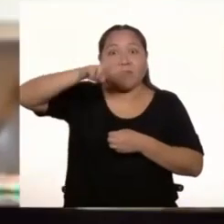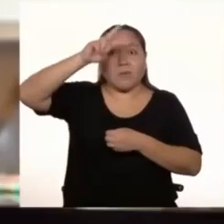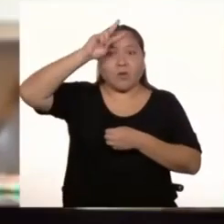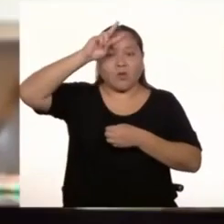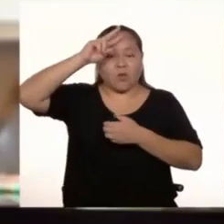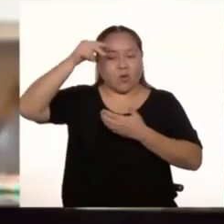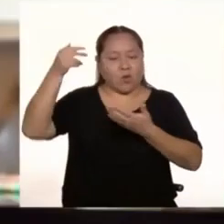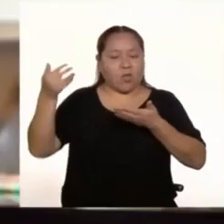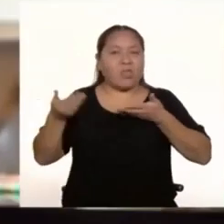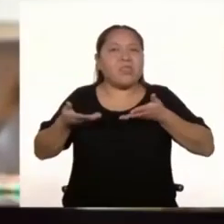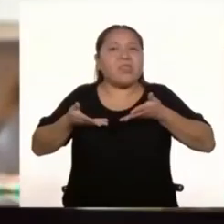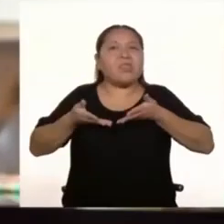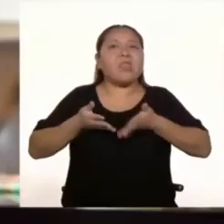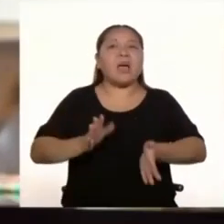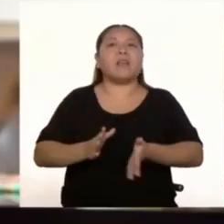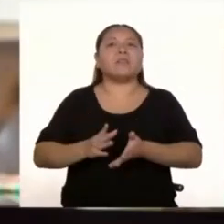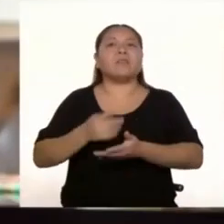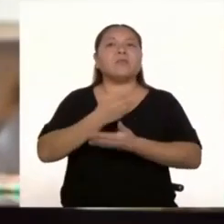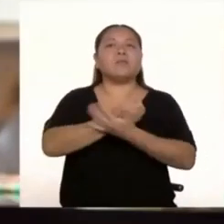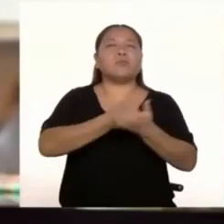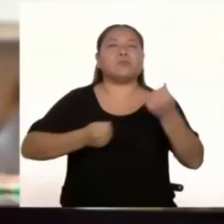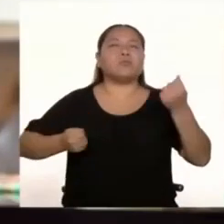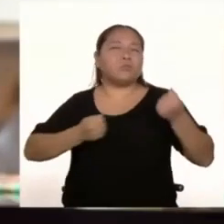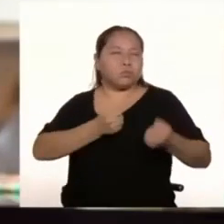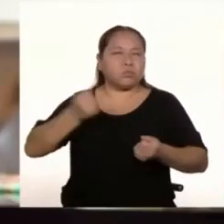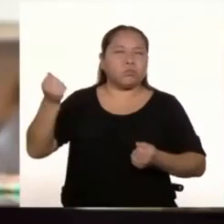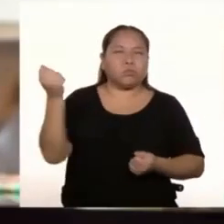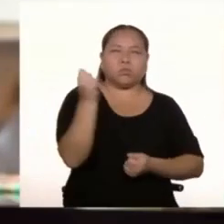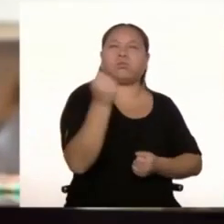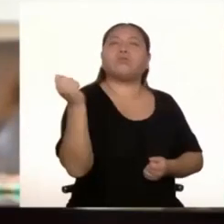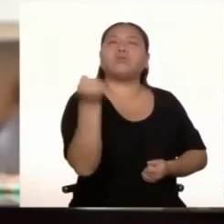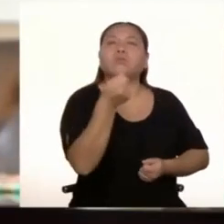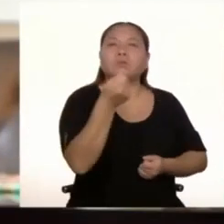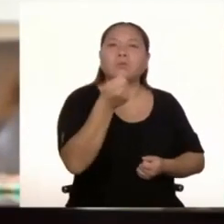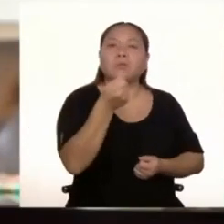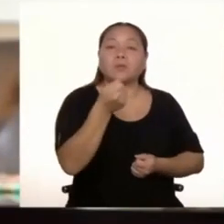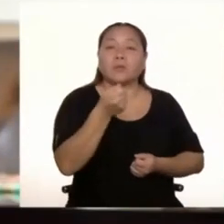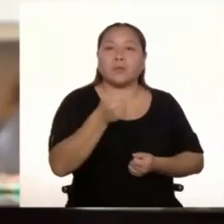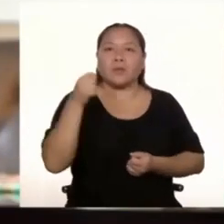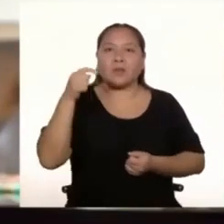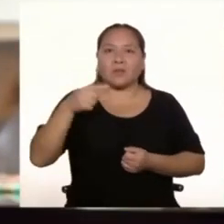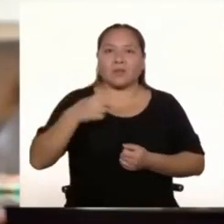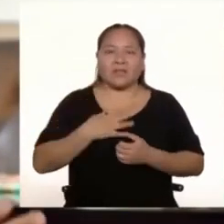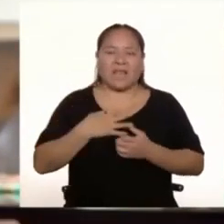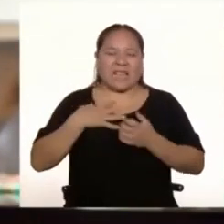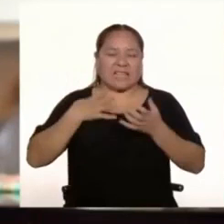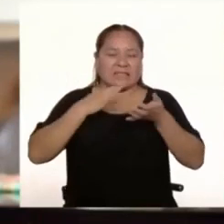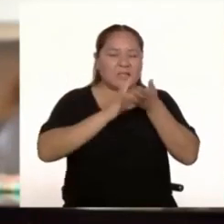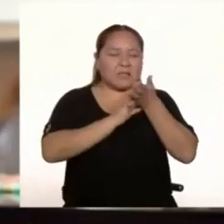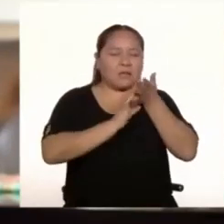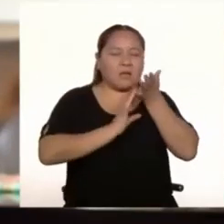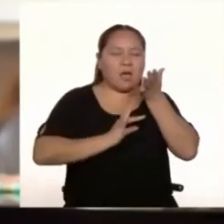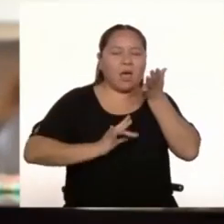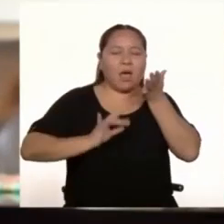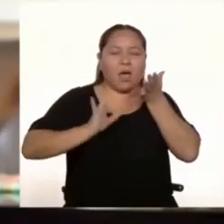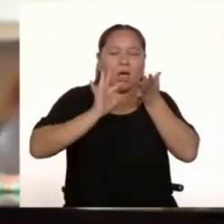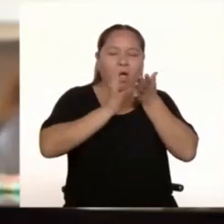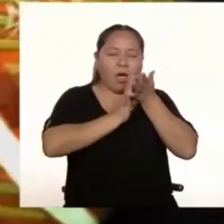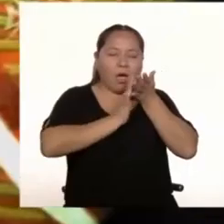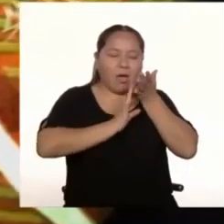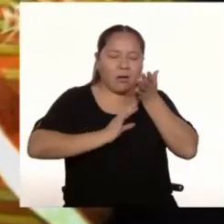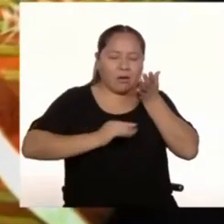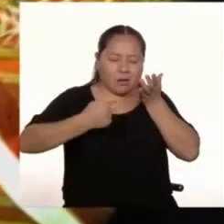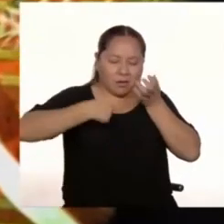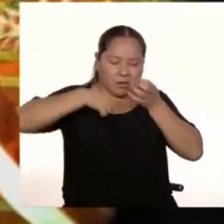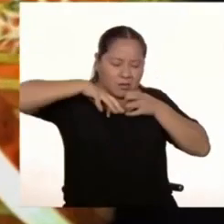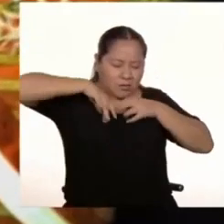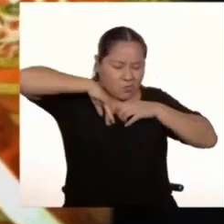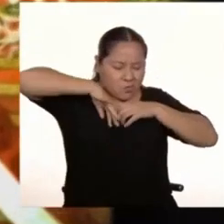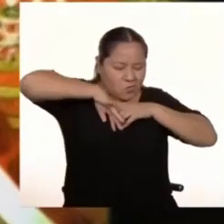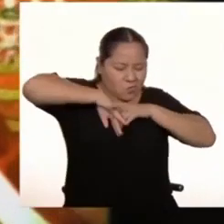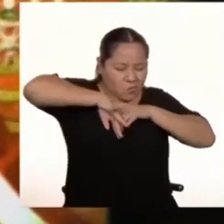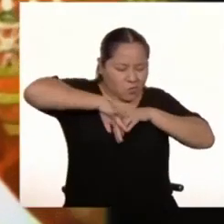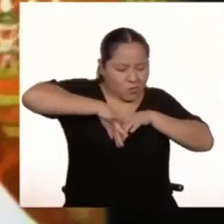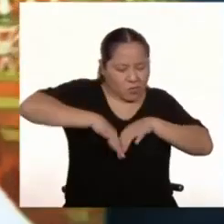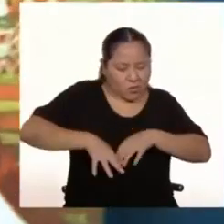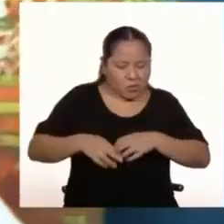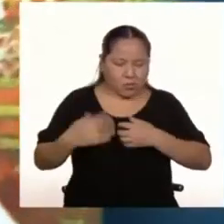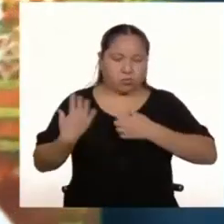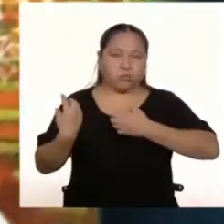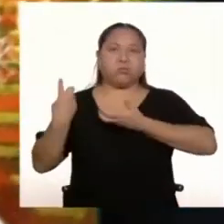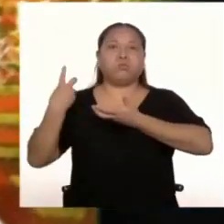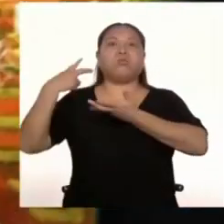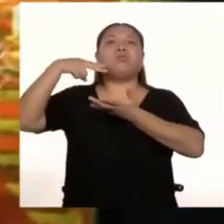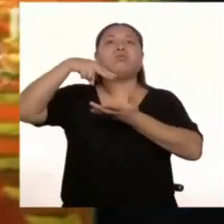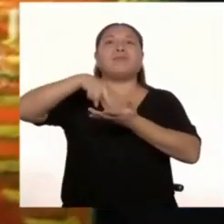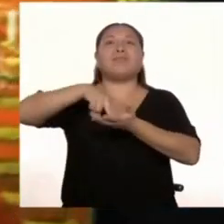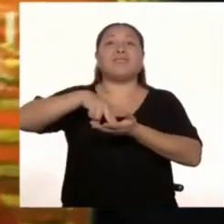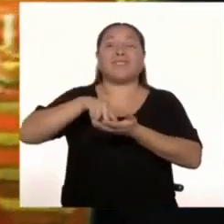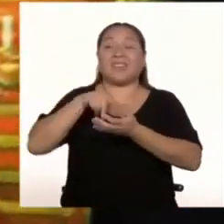espada, ¿no? Digamos que esa sangre y fuego, ¿no? Y que ellos tienen, digamos, su panteón de héroes. En el caso de Nieto, y